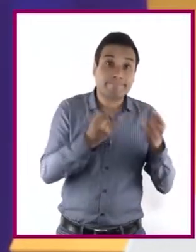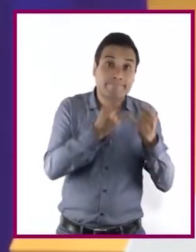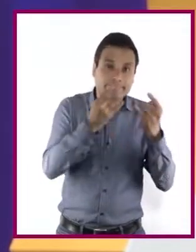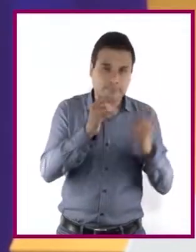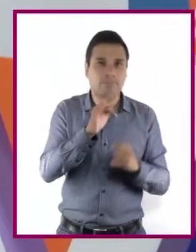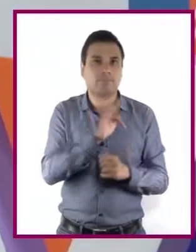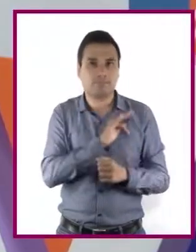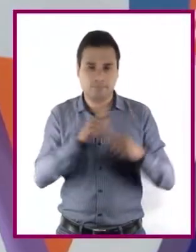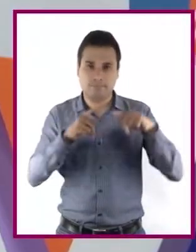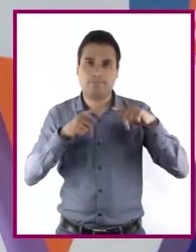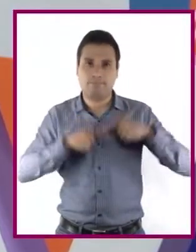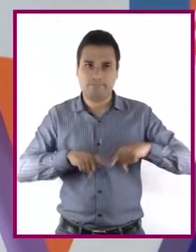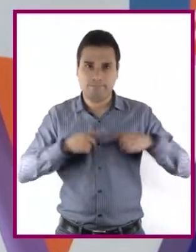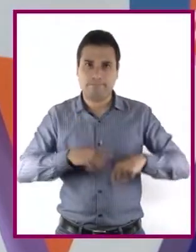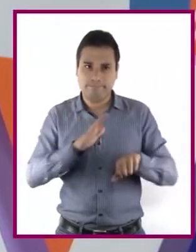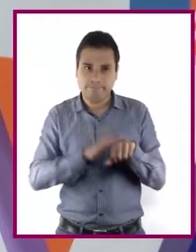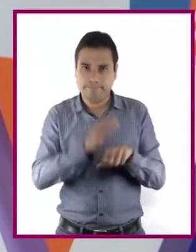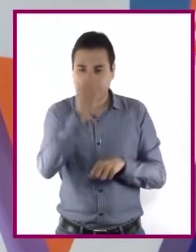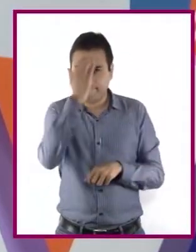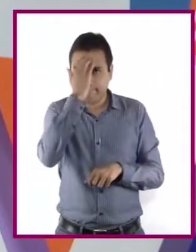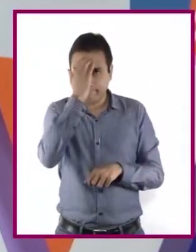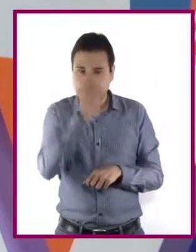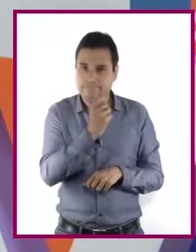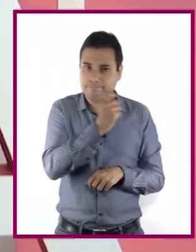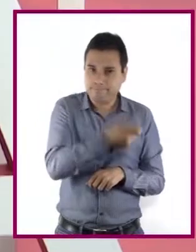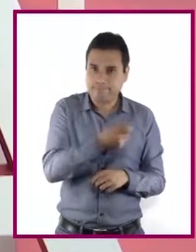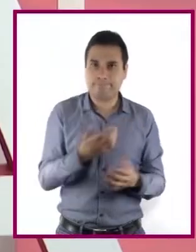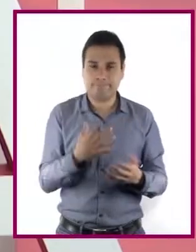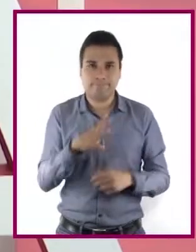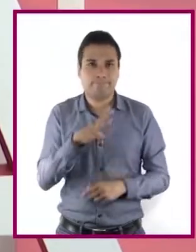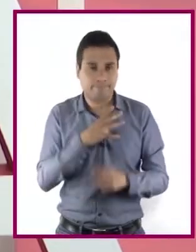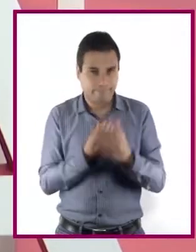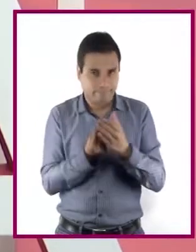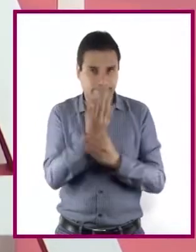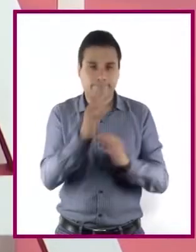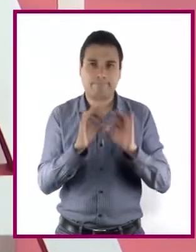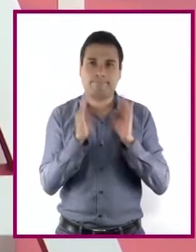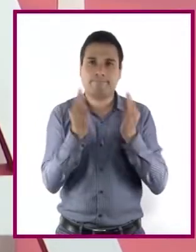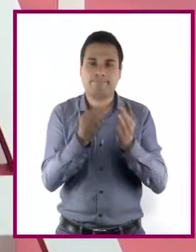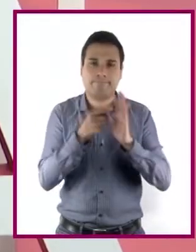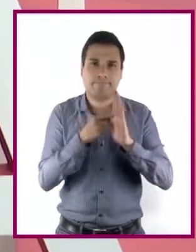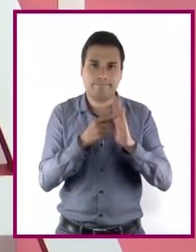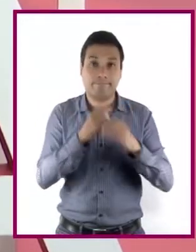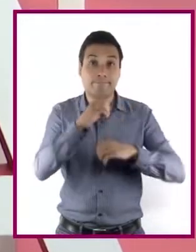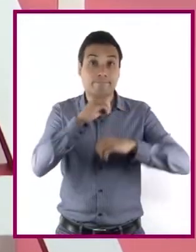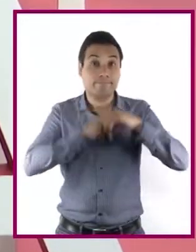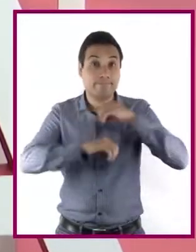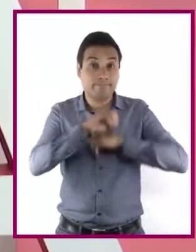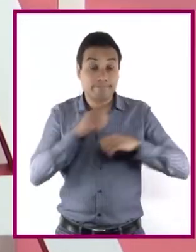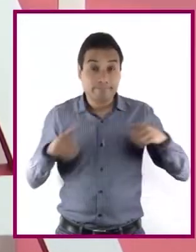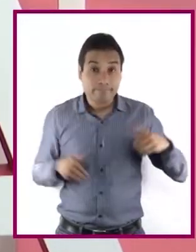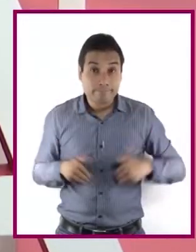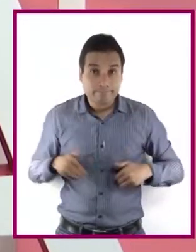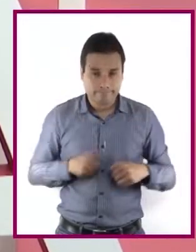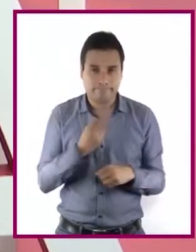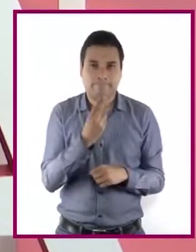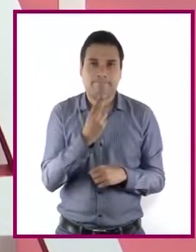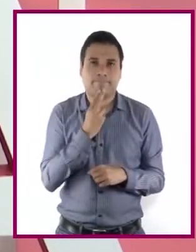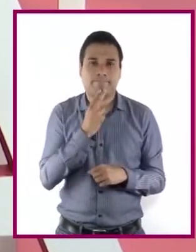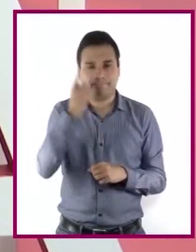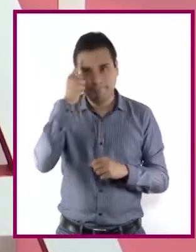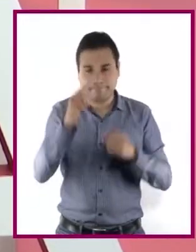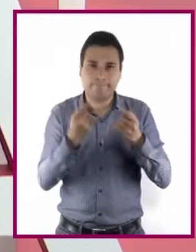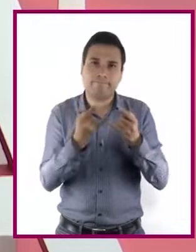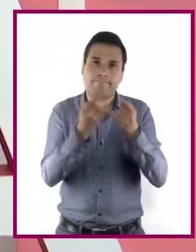conocer, que tengan más alcance al contar con nuevas opciones de representación. La obra de teatro es un buen conducto para contar y dar